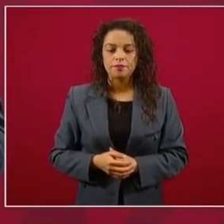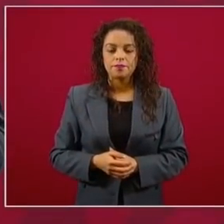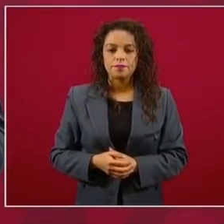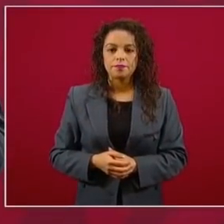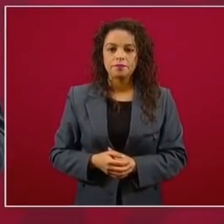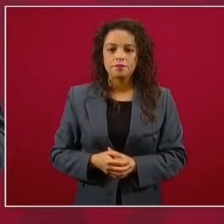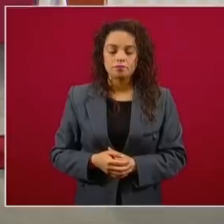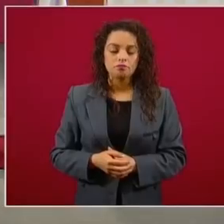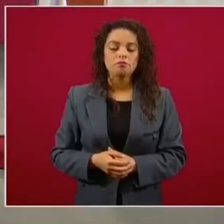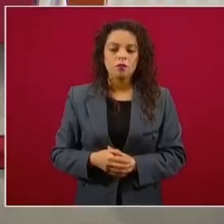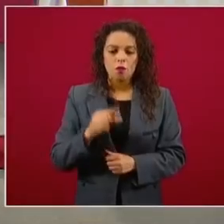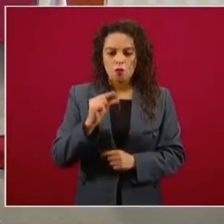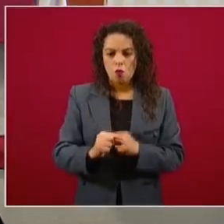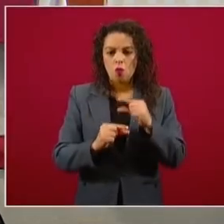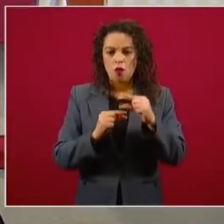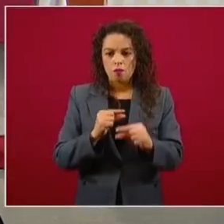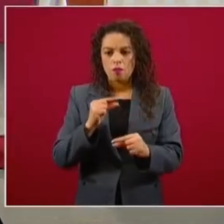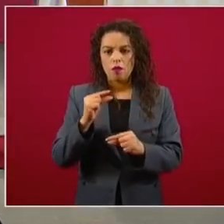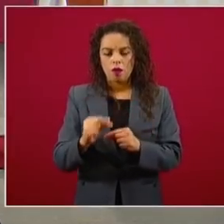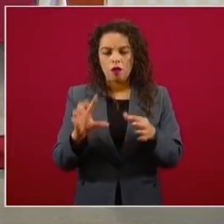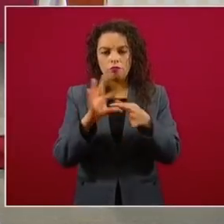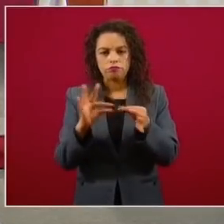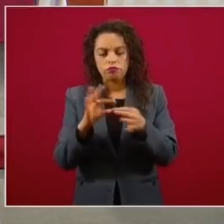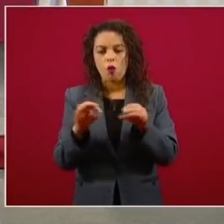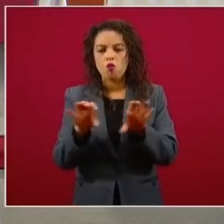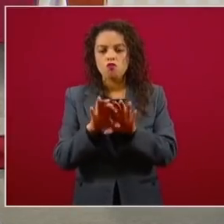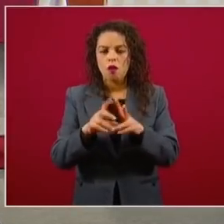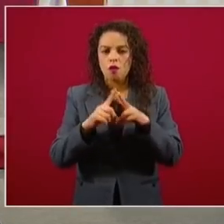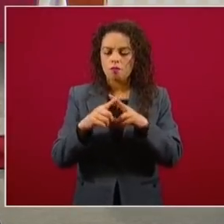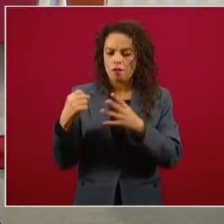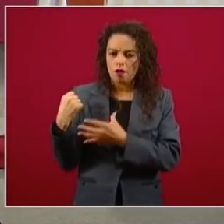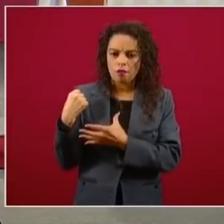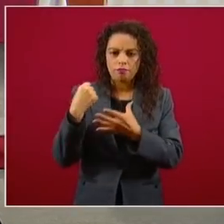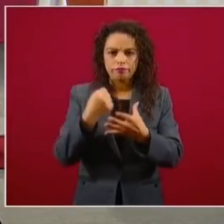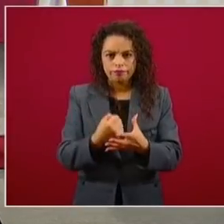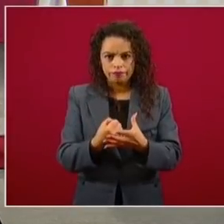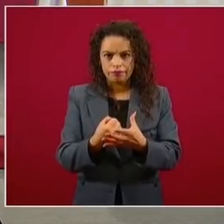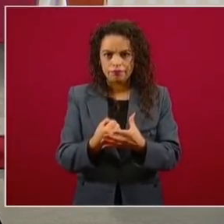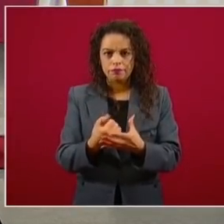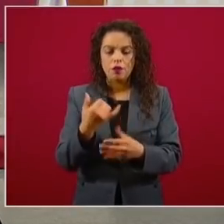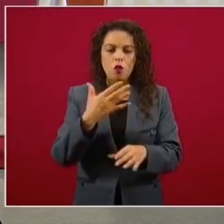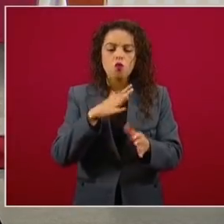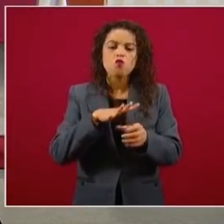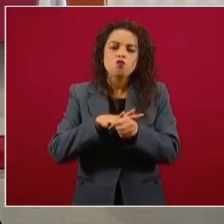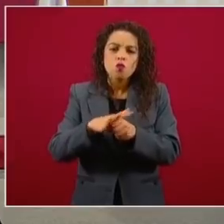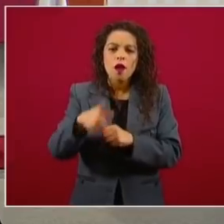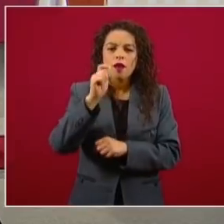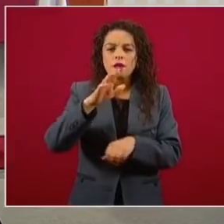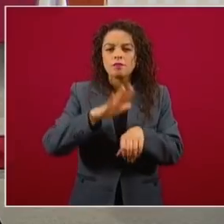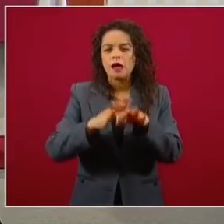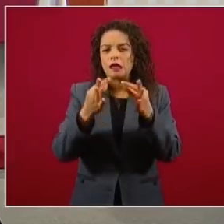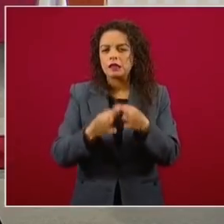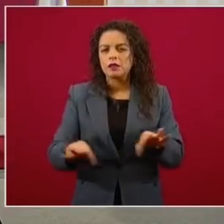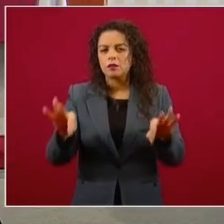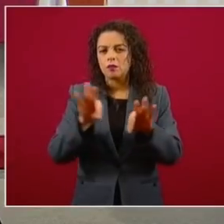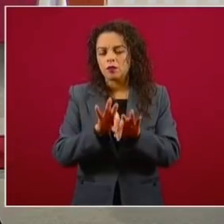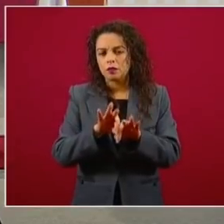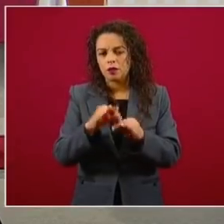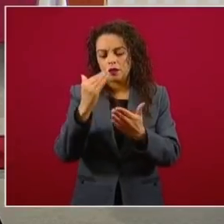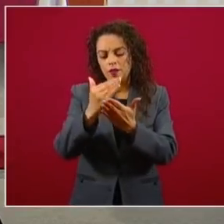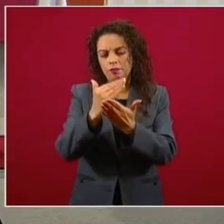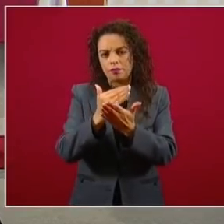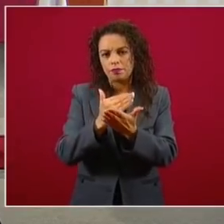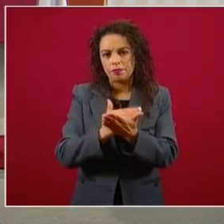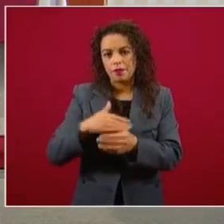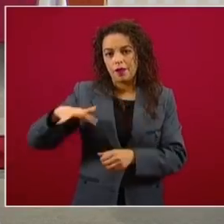paso cómo se construye el presupuesto, en qué etapa estamos y cuáles son sus componentes y características más importantes, como señaló el